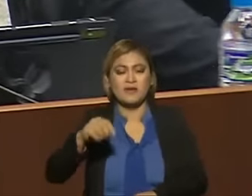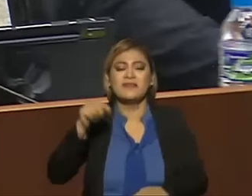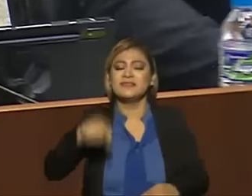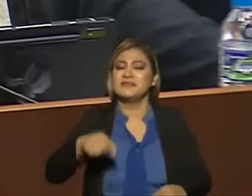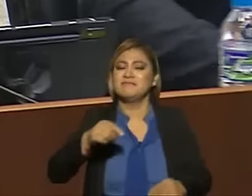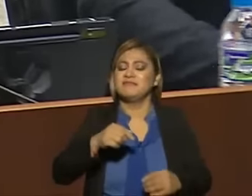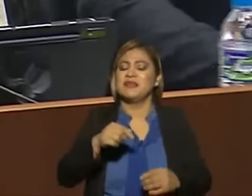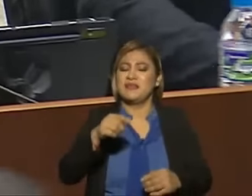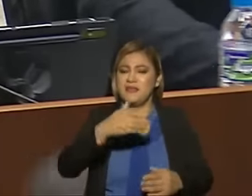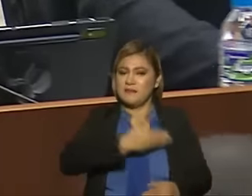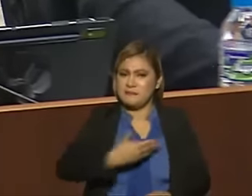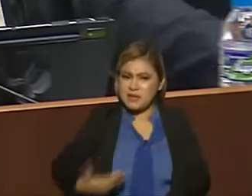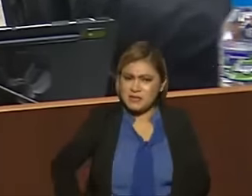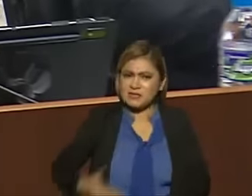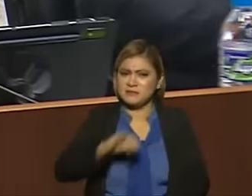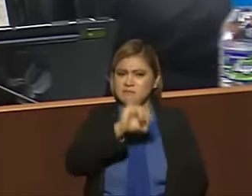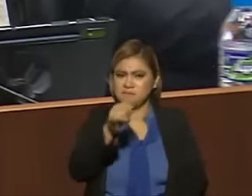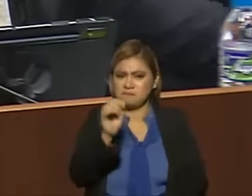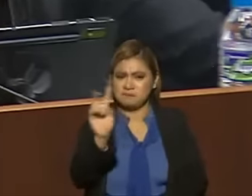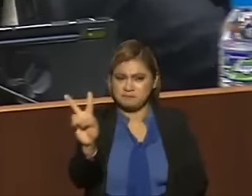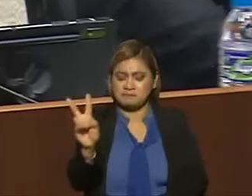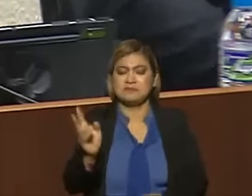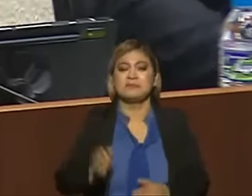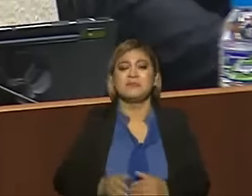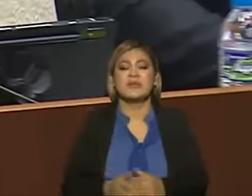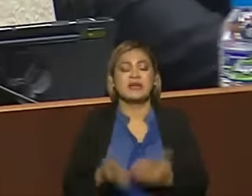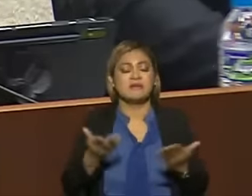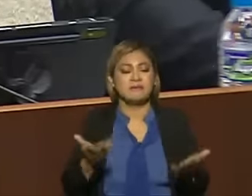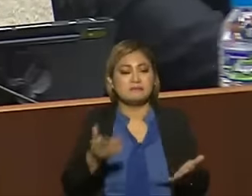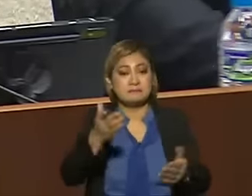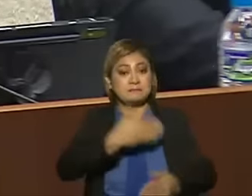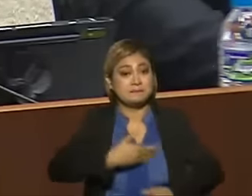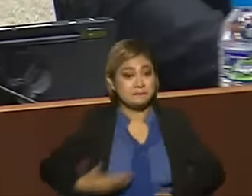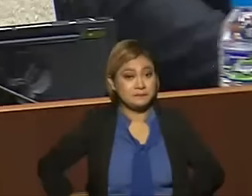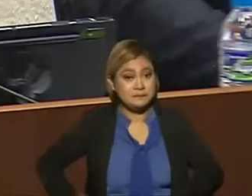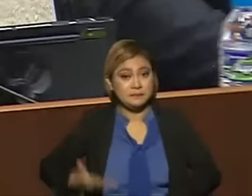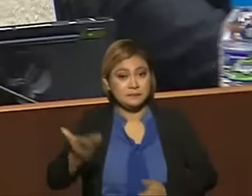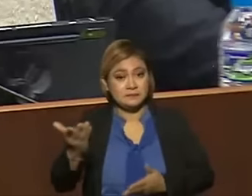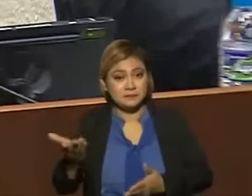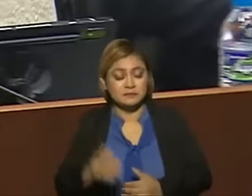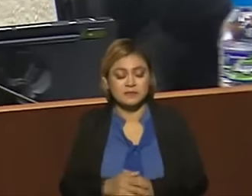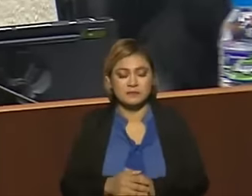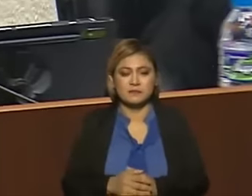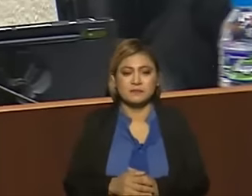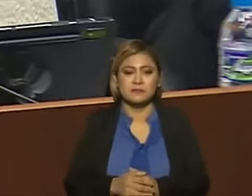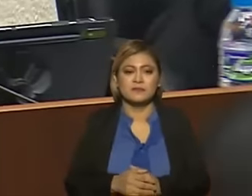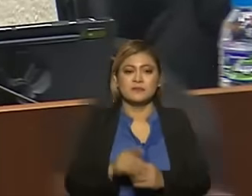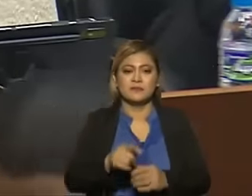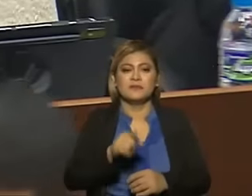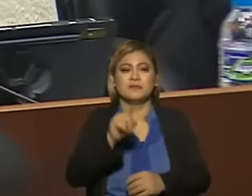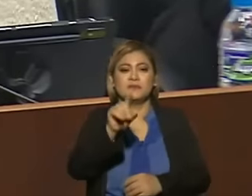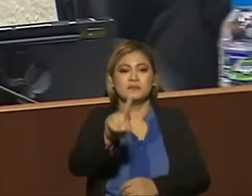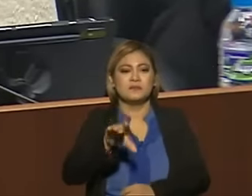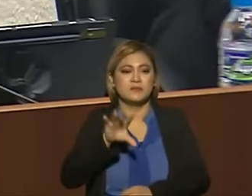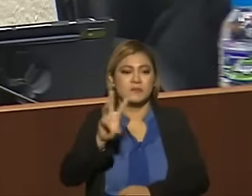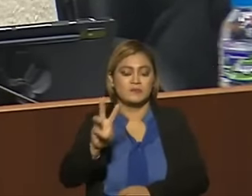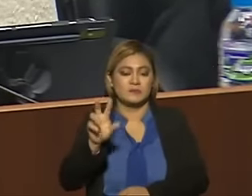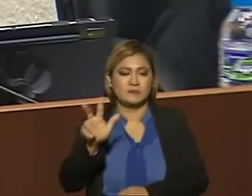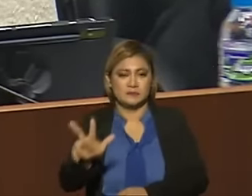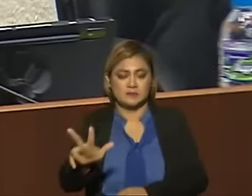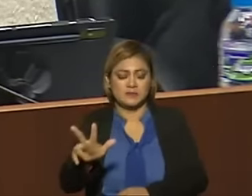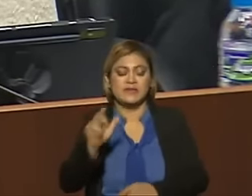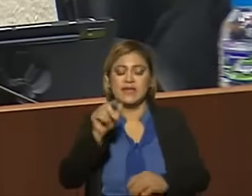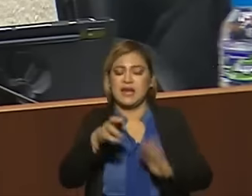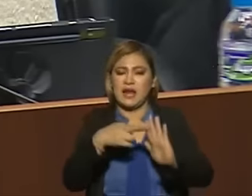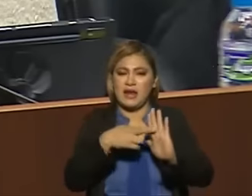diputado Jaime Vargas Centella, presidente de la Asamblea Nacional, señor presidente. Con fundamento en el artículo 163 del Reglamento Orgánico del